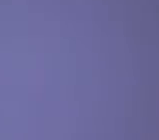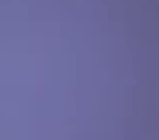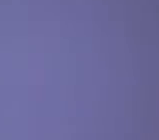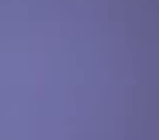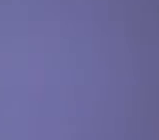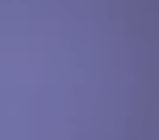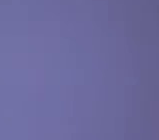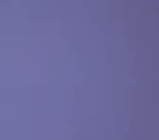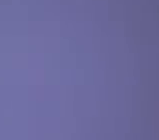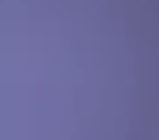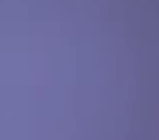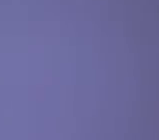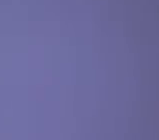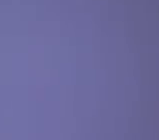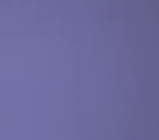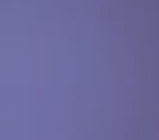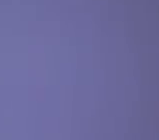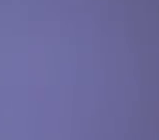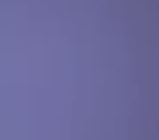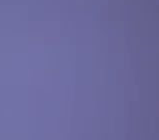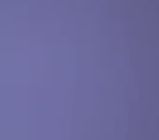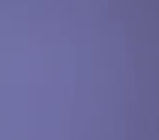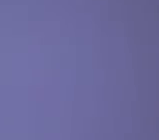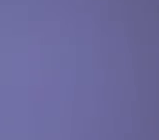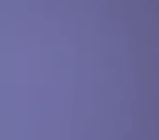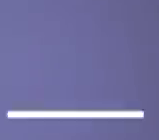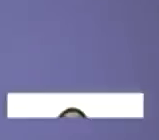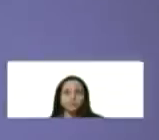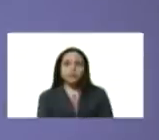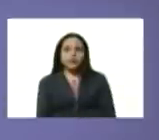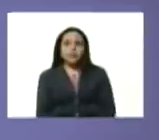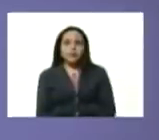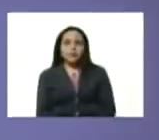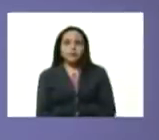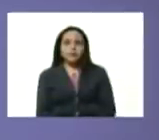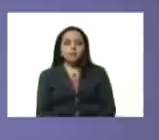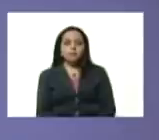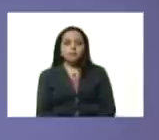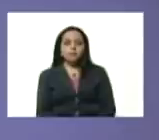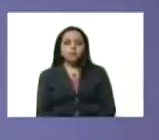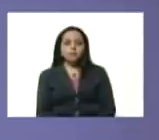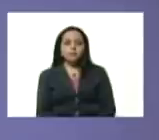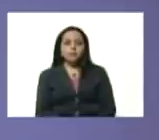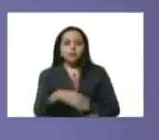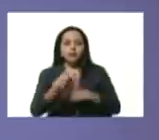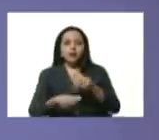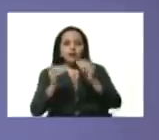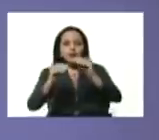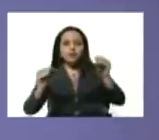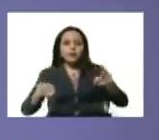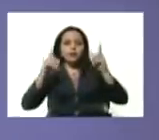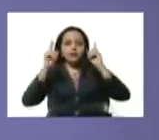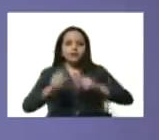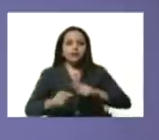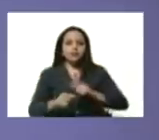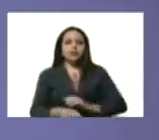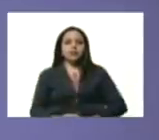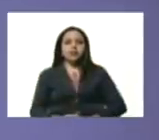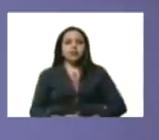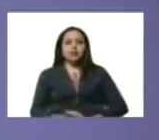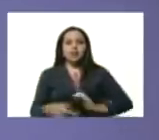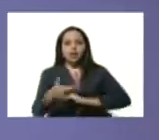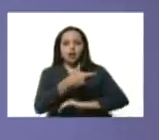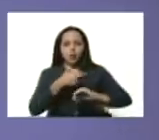también confabulado con el narcotráfico nacional e internacional y con el gobierno de Colombia. Hacía un llamado también a el gobierno